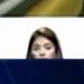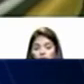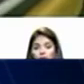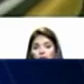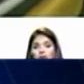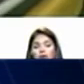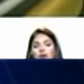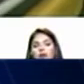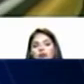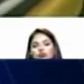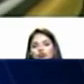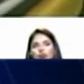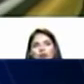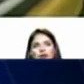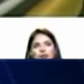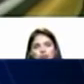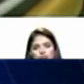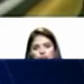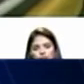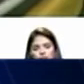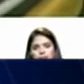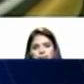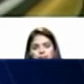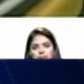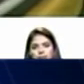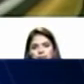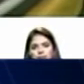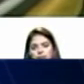hechos sometidos a su conocimiento.